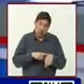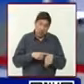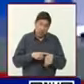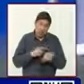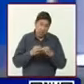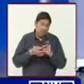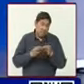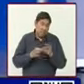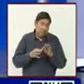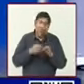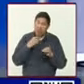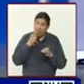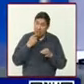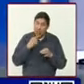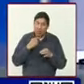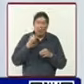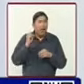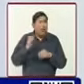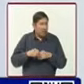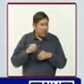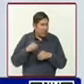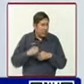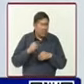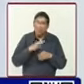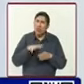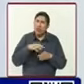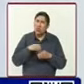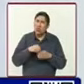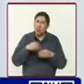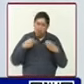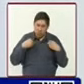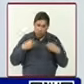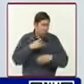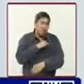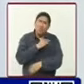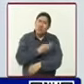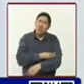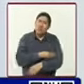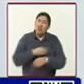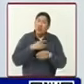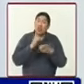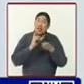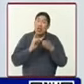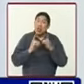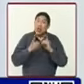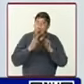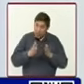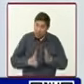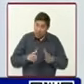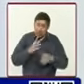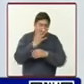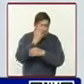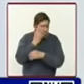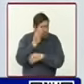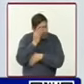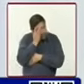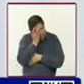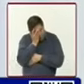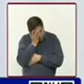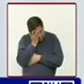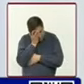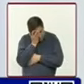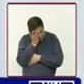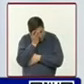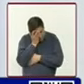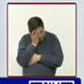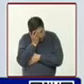de regeneración, como decía la experta, exacto, ¿no? Y regeneración incluso muscular, porque hasta los deportistas tienen la necesidad de dormir de 7 a 8 horas para